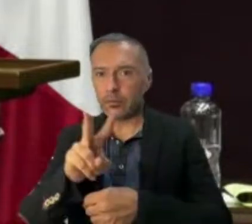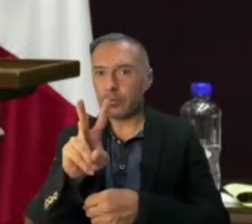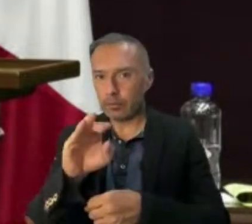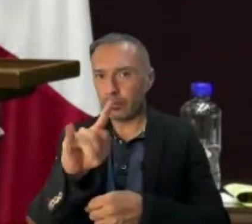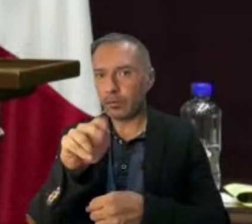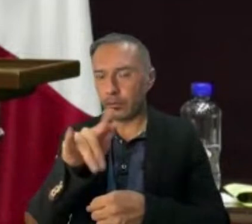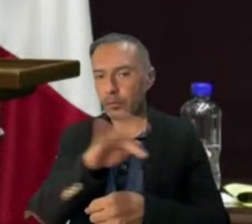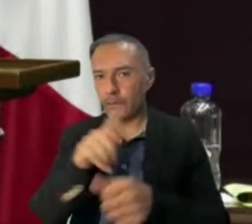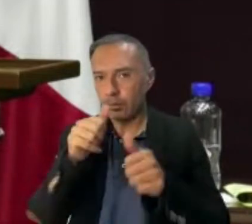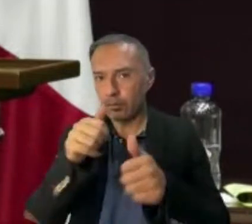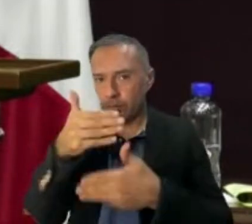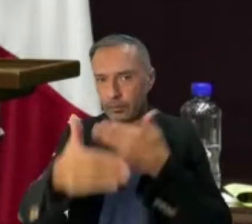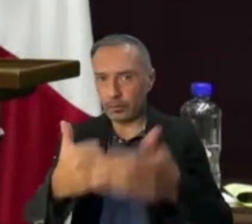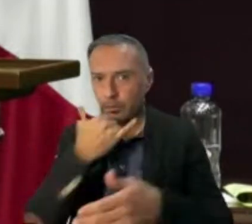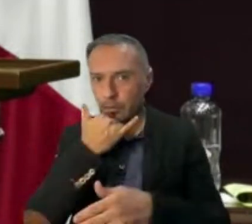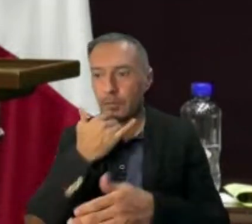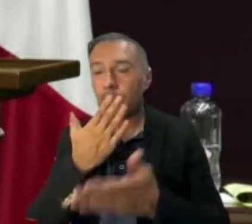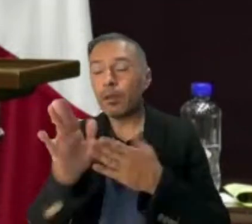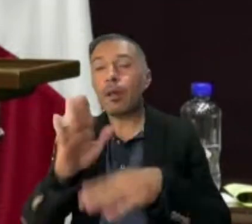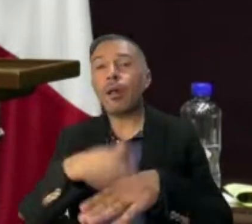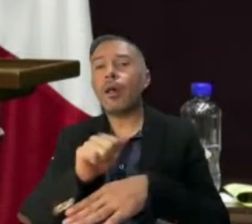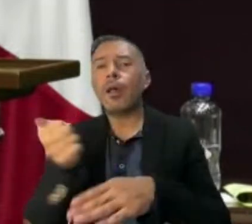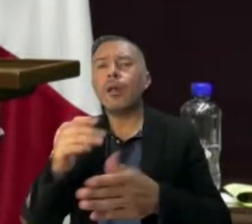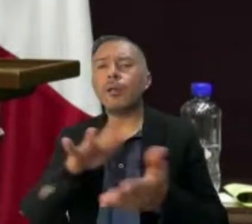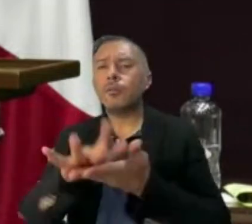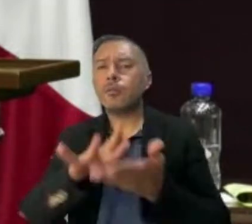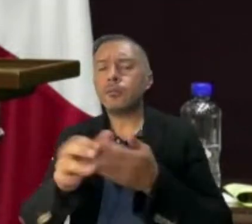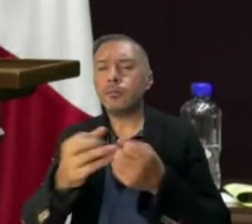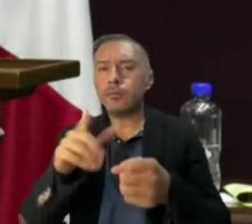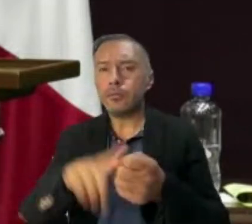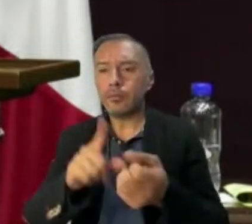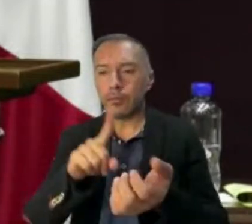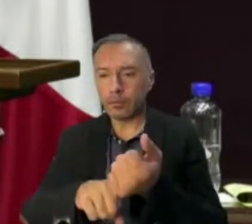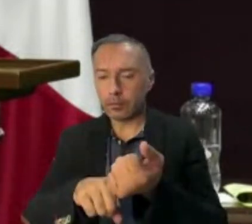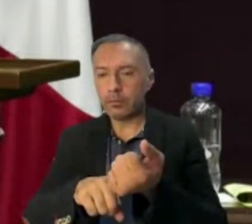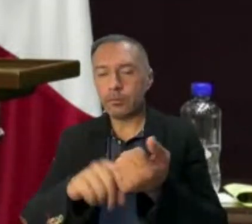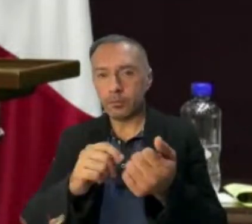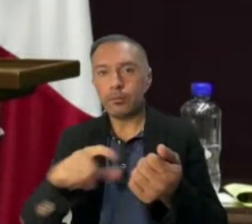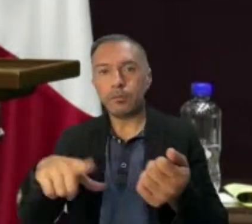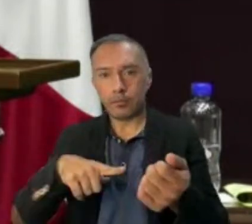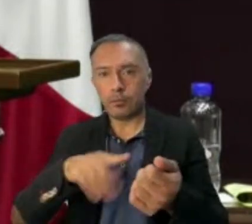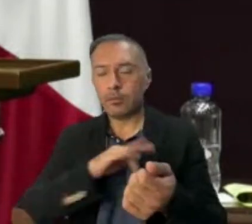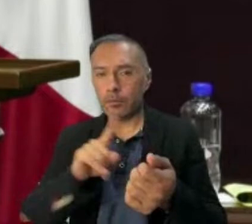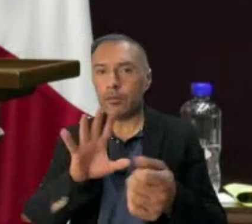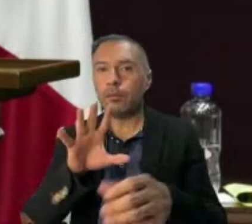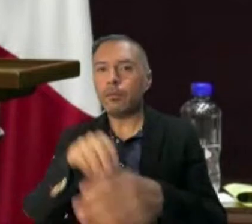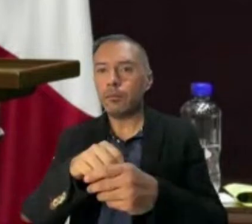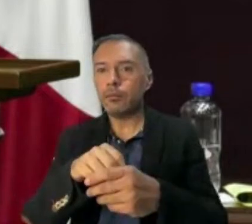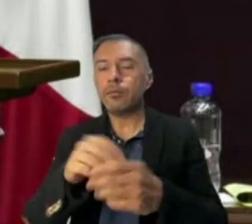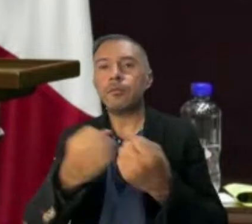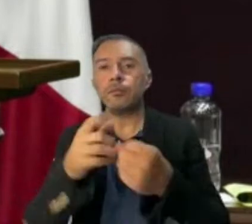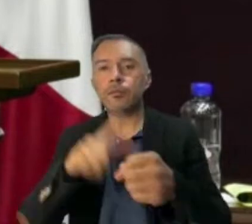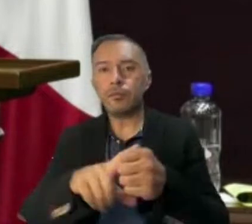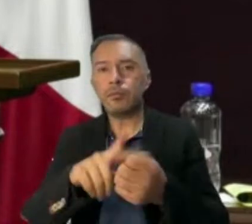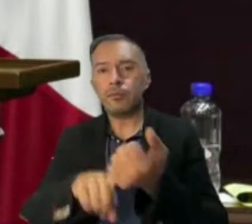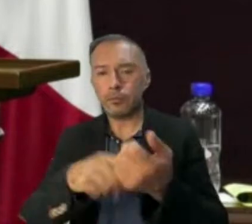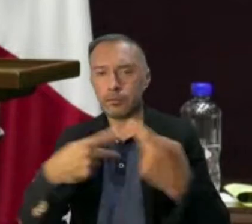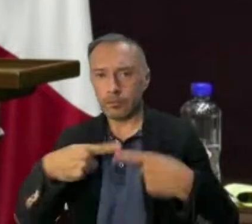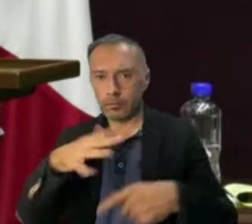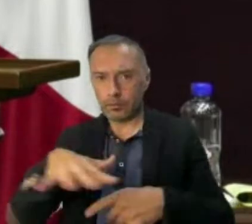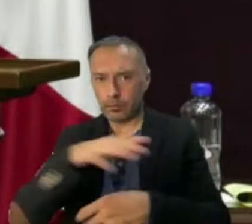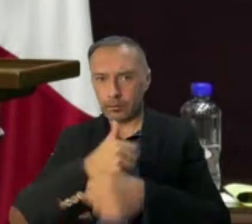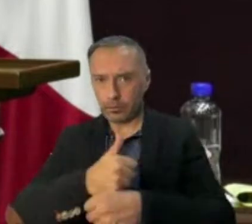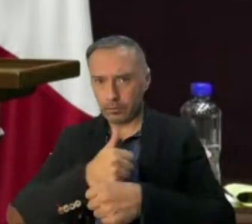del daño. Apoyo social y comunitario. El Estado puede promover la integración social y comunitaria de las víctimas.